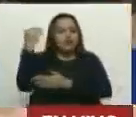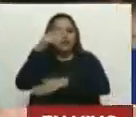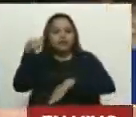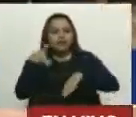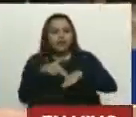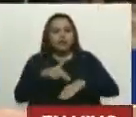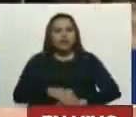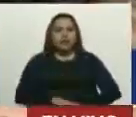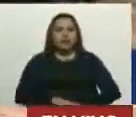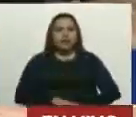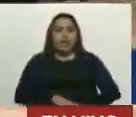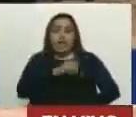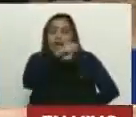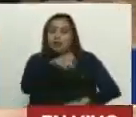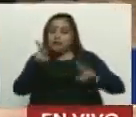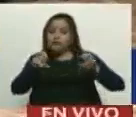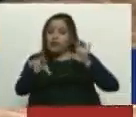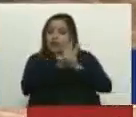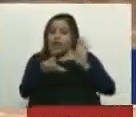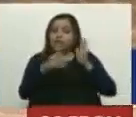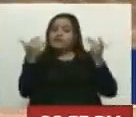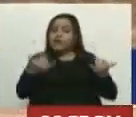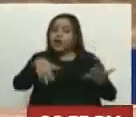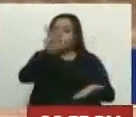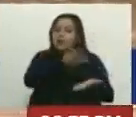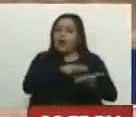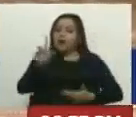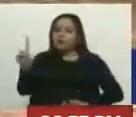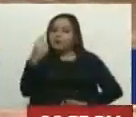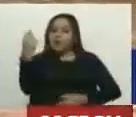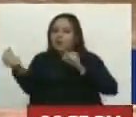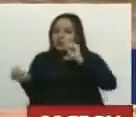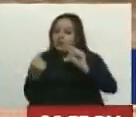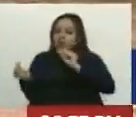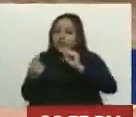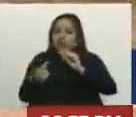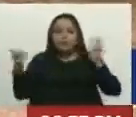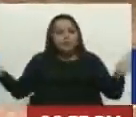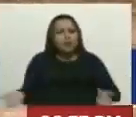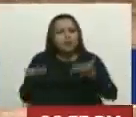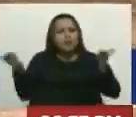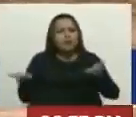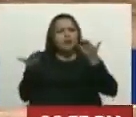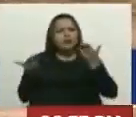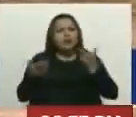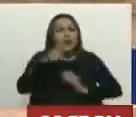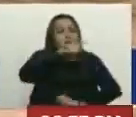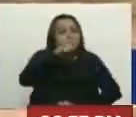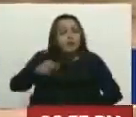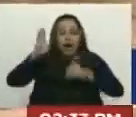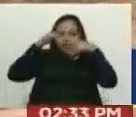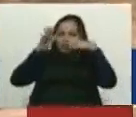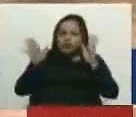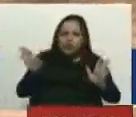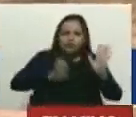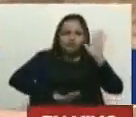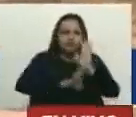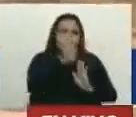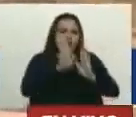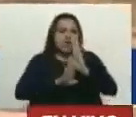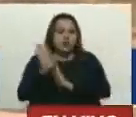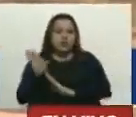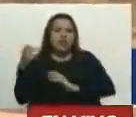con este instrumento legal que ya fue aprobado en primera discusión es promover en el poder popular la atención y el desarrollo y